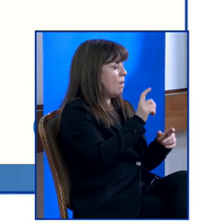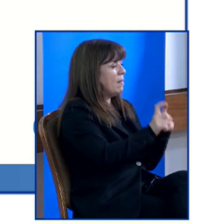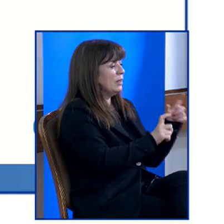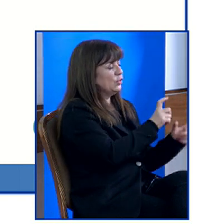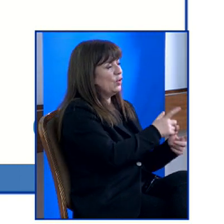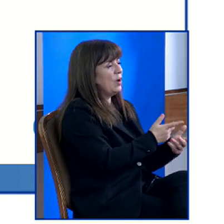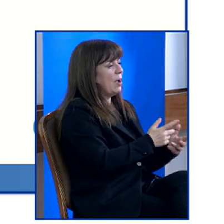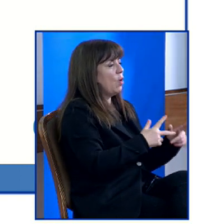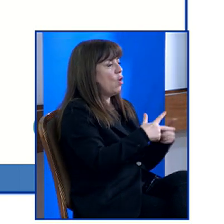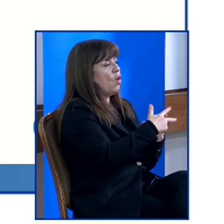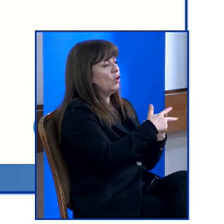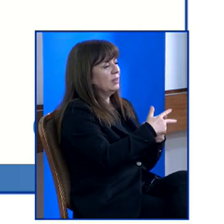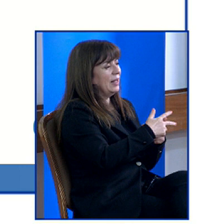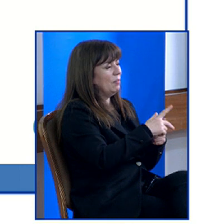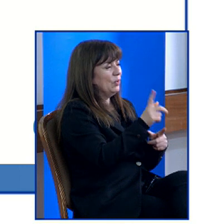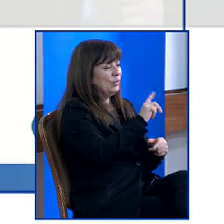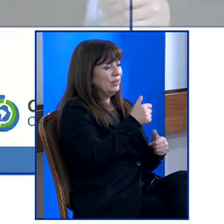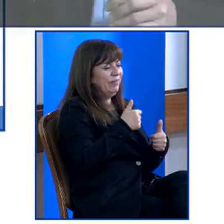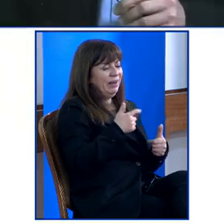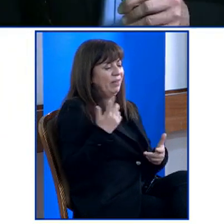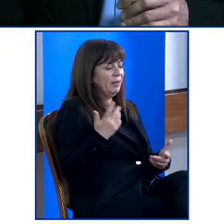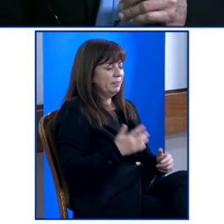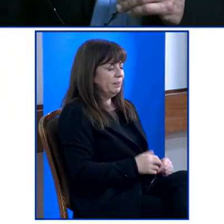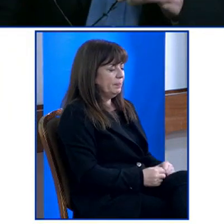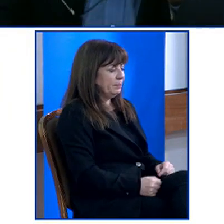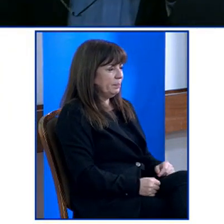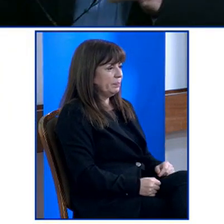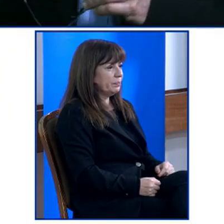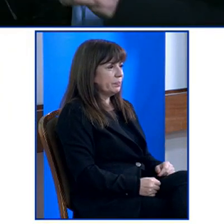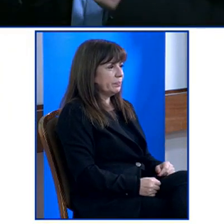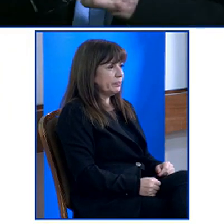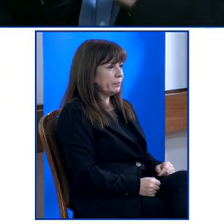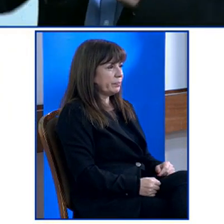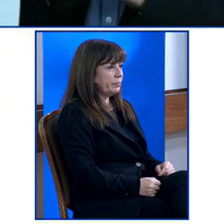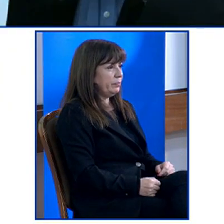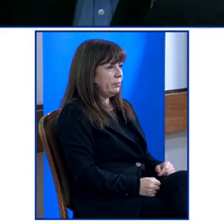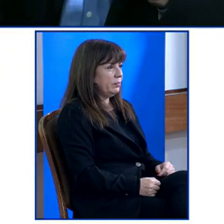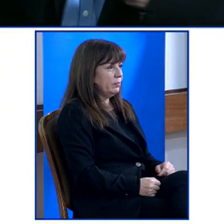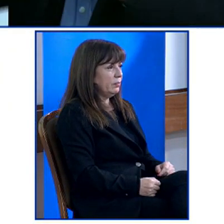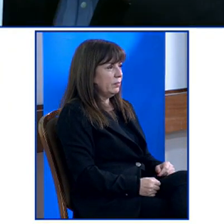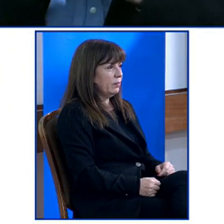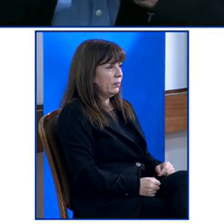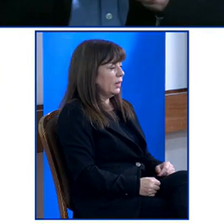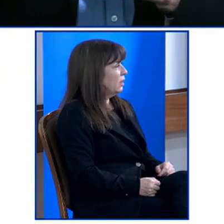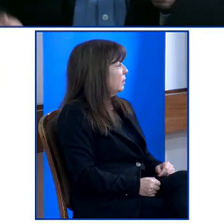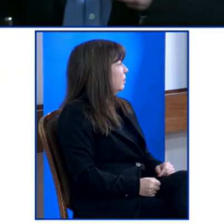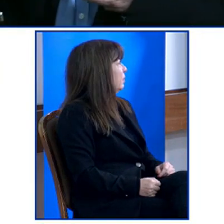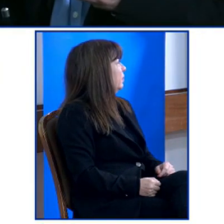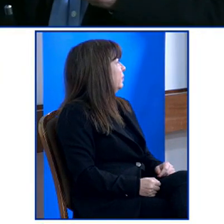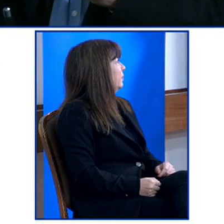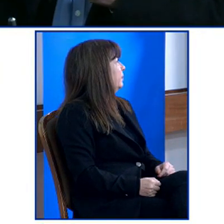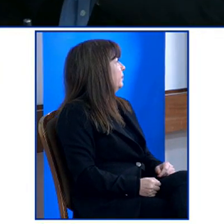si no no se veía tan bonita la figura. Bueno, el método. Aquí